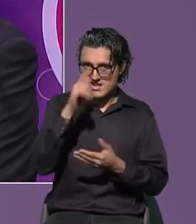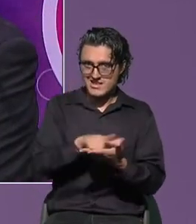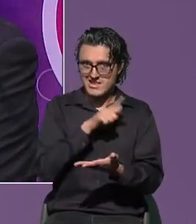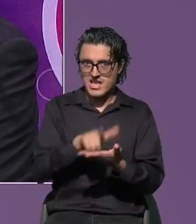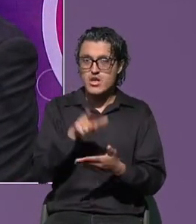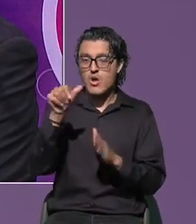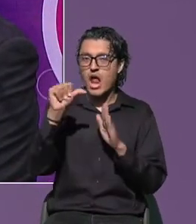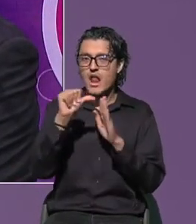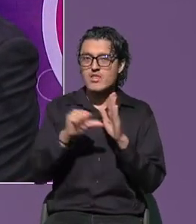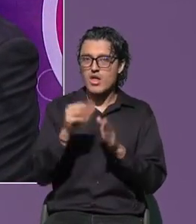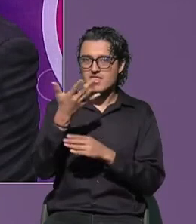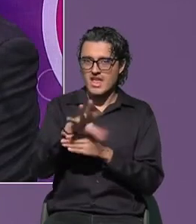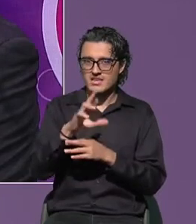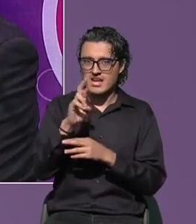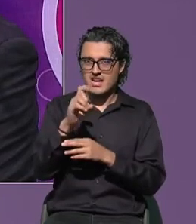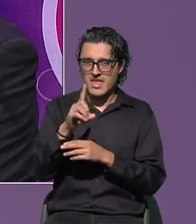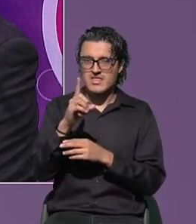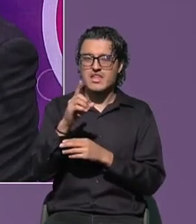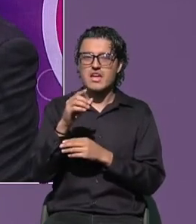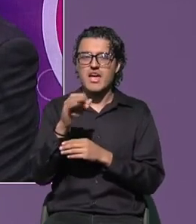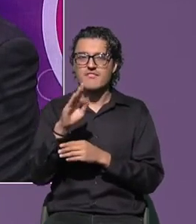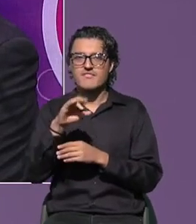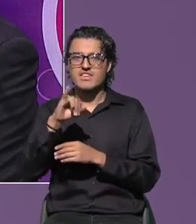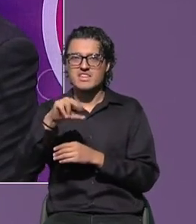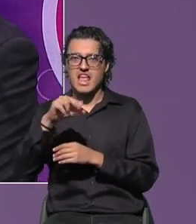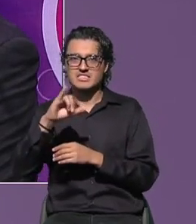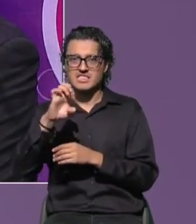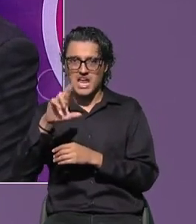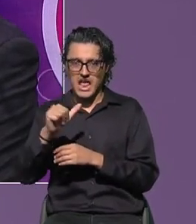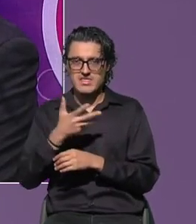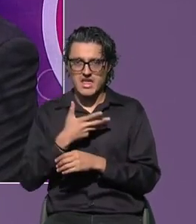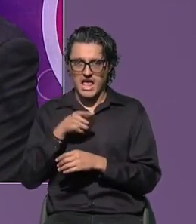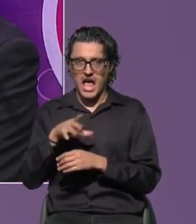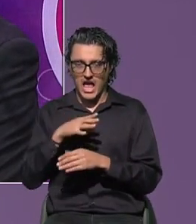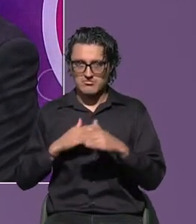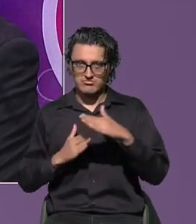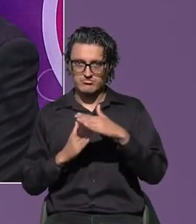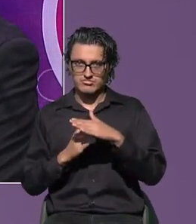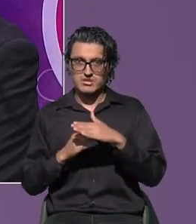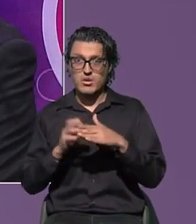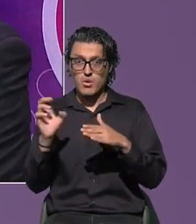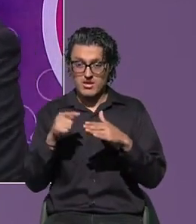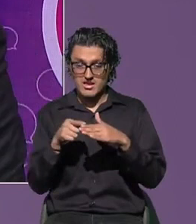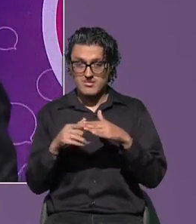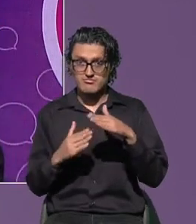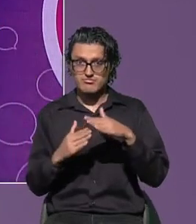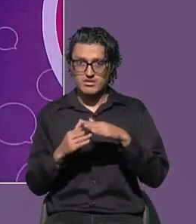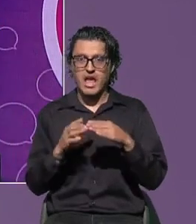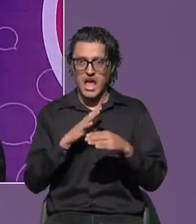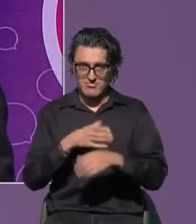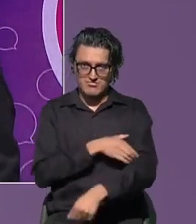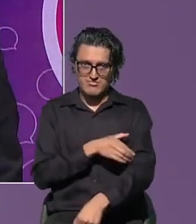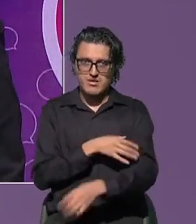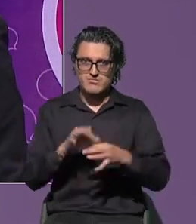artículo 10 de la ley de disciplina financiera que te pone justamente algunos límites pero aún con esos límites hicimos un esfuerzo extraordinario para priorizar la